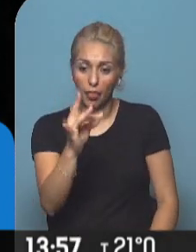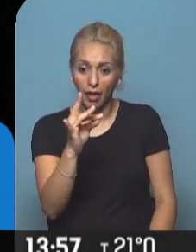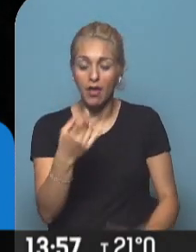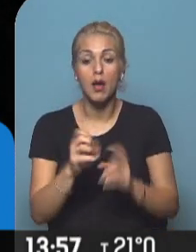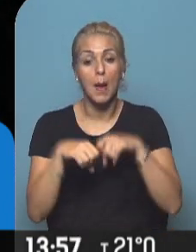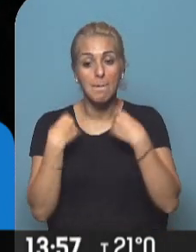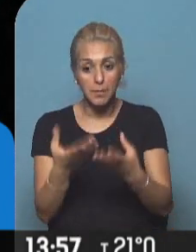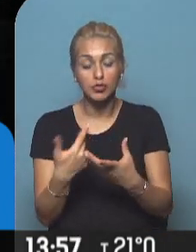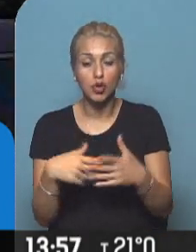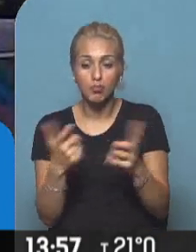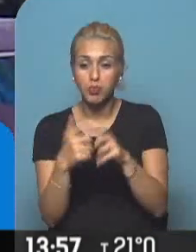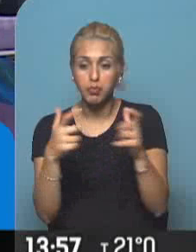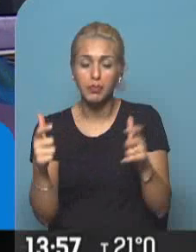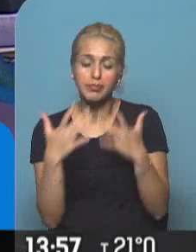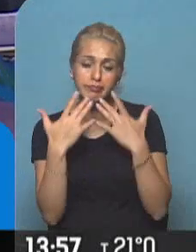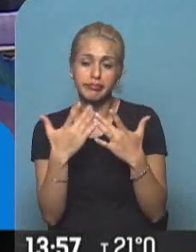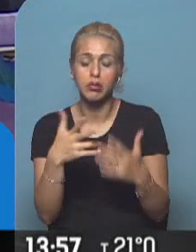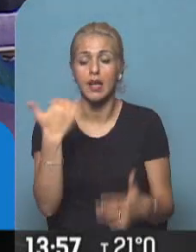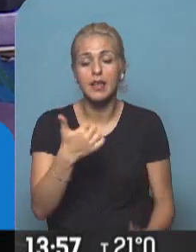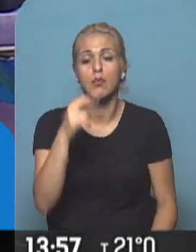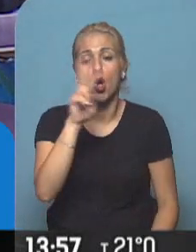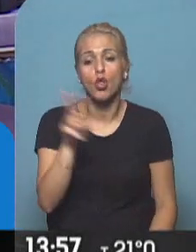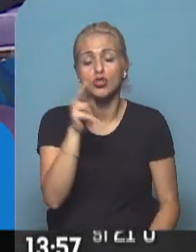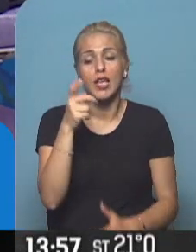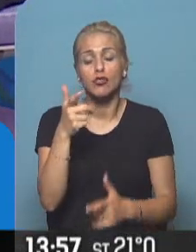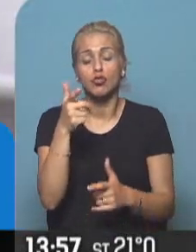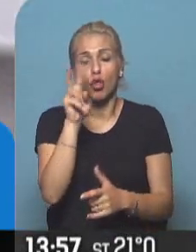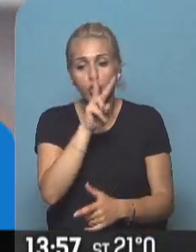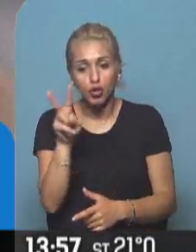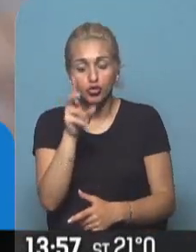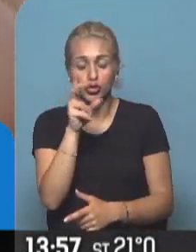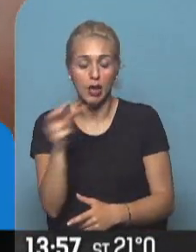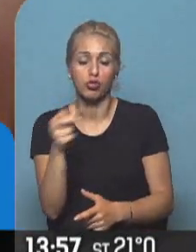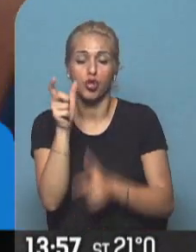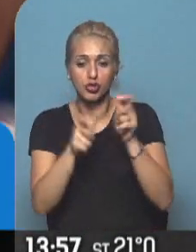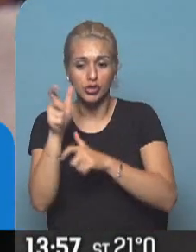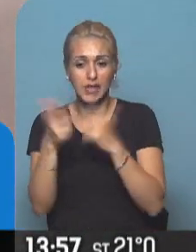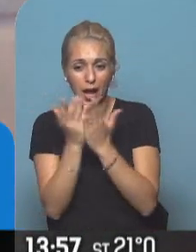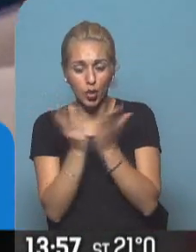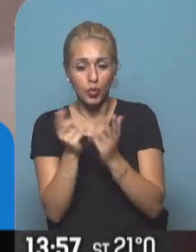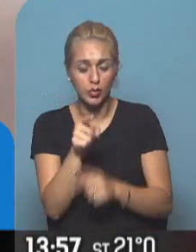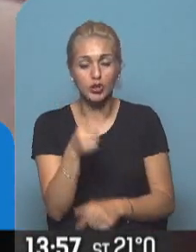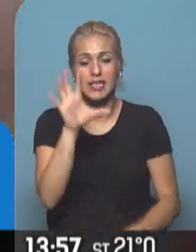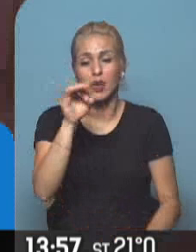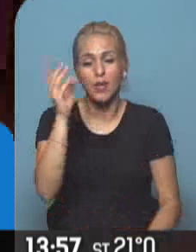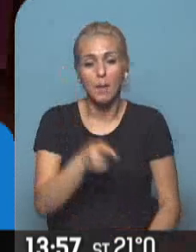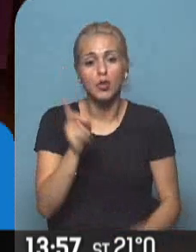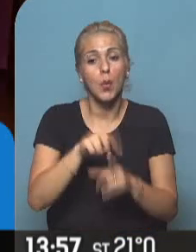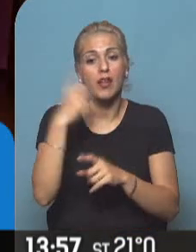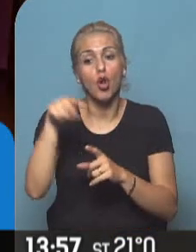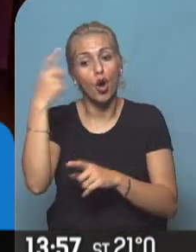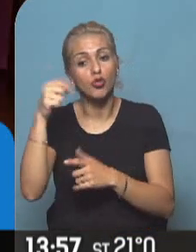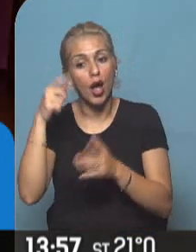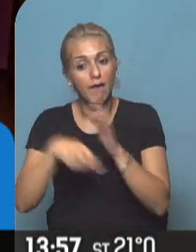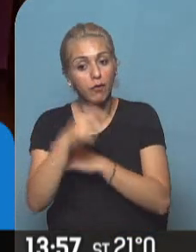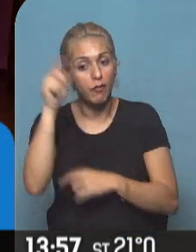éxito ha sido tan grande que tenemos 200 alumnos en iberoamérica el 50% son casi del interior es